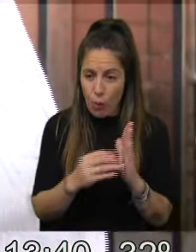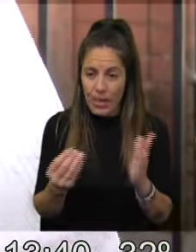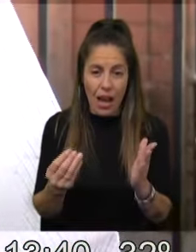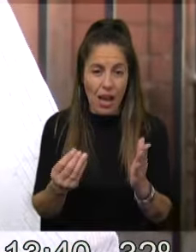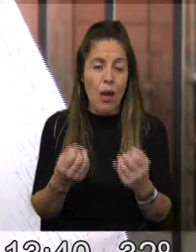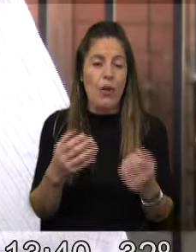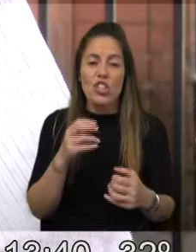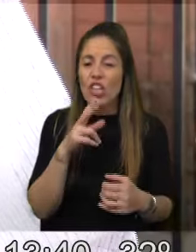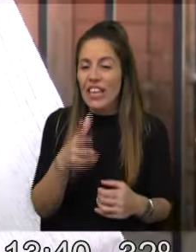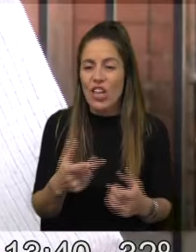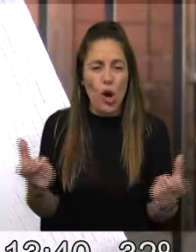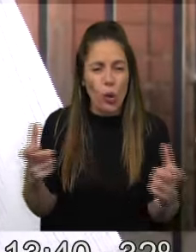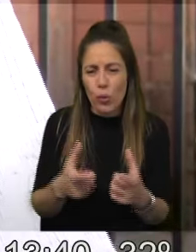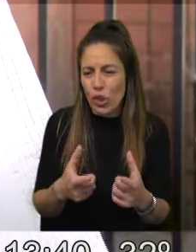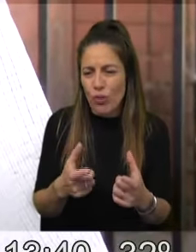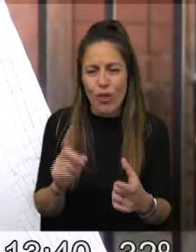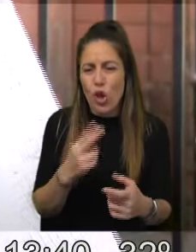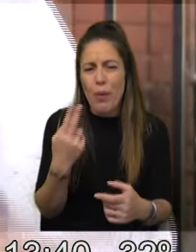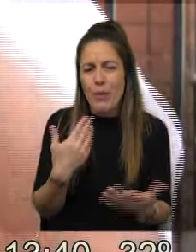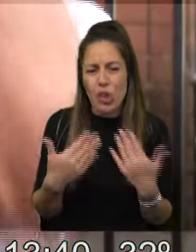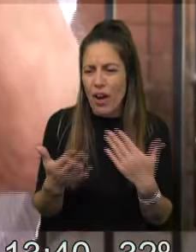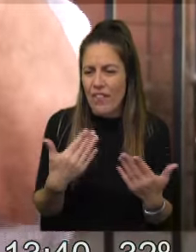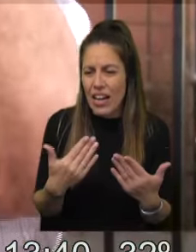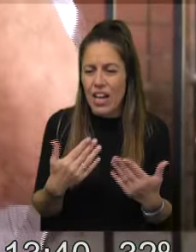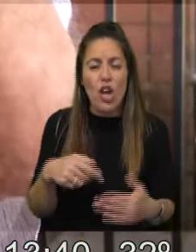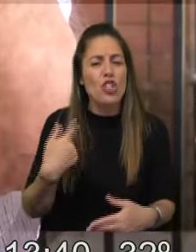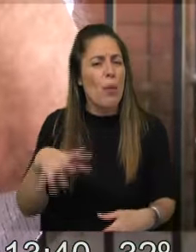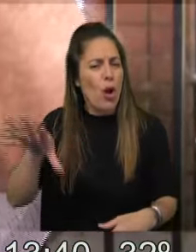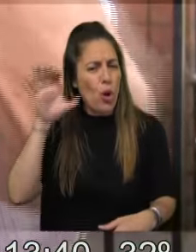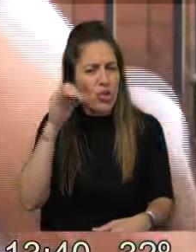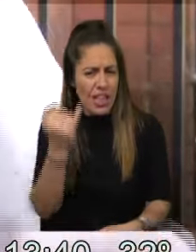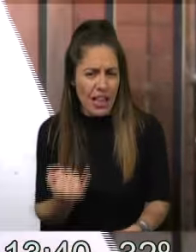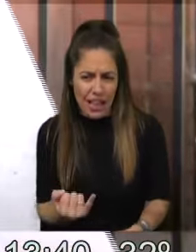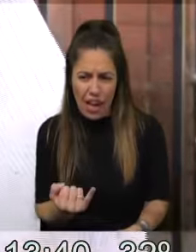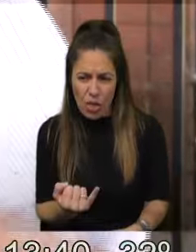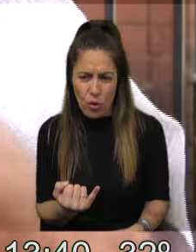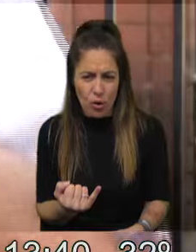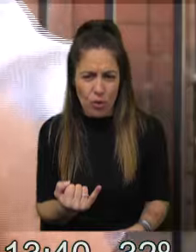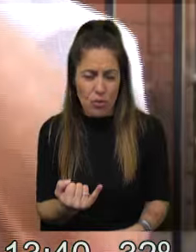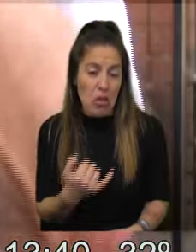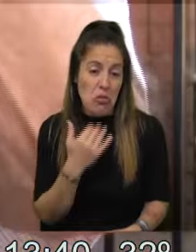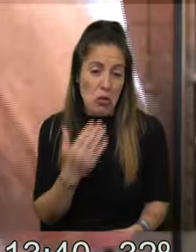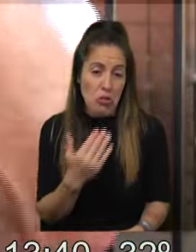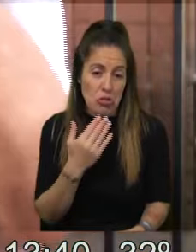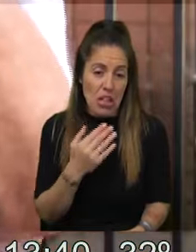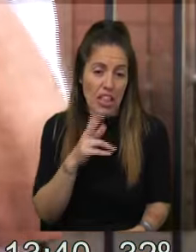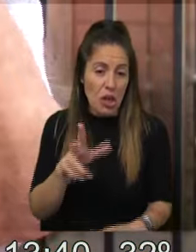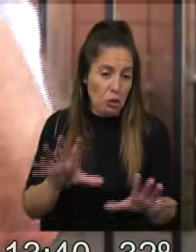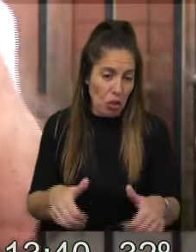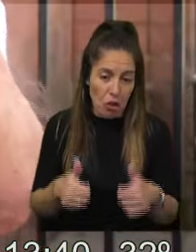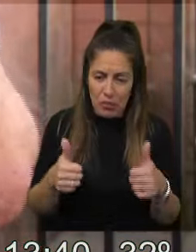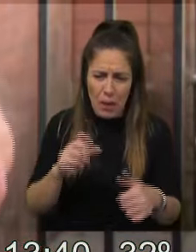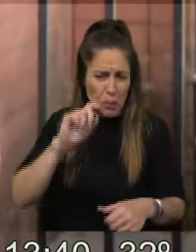que la reunión no permitió hablar. Yo después lo escuché a Delgado y no sé, digo que estaba todo bien,